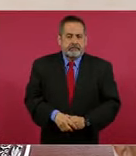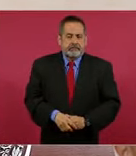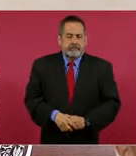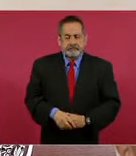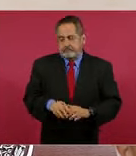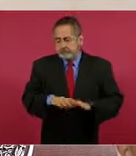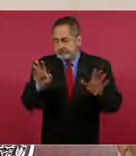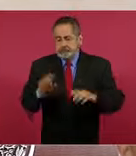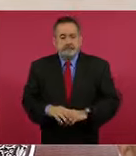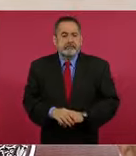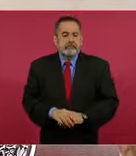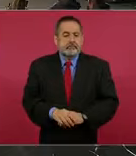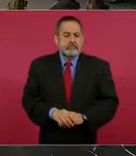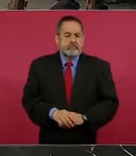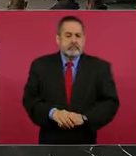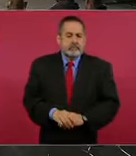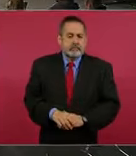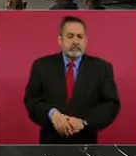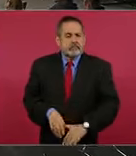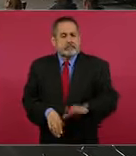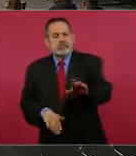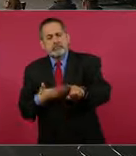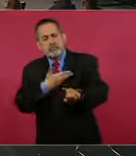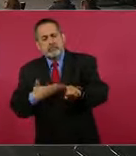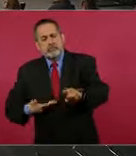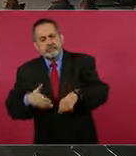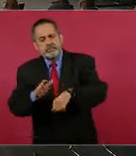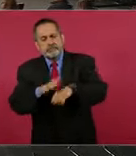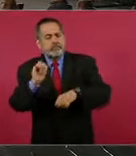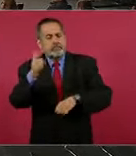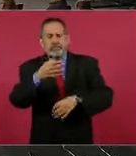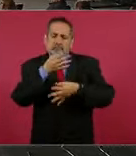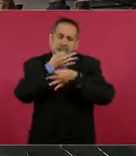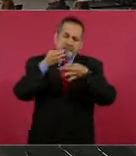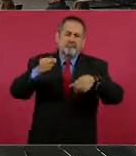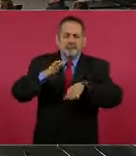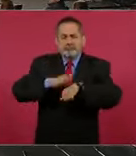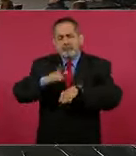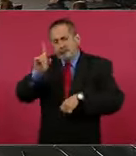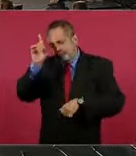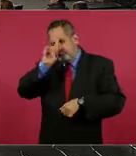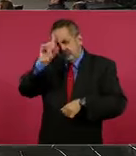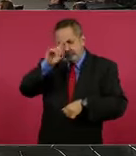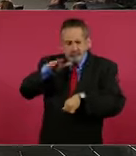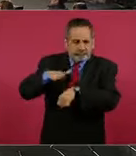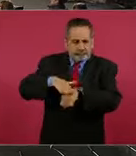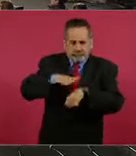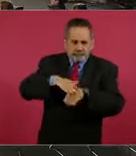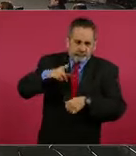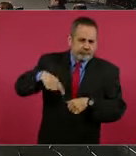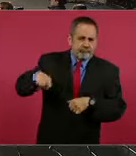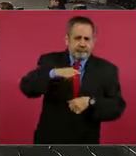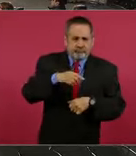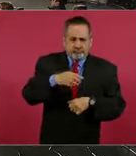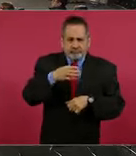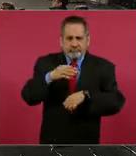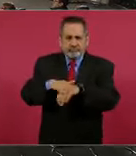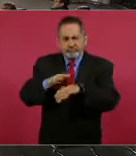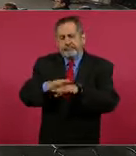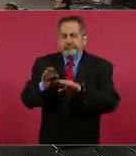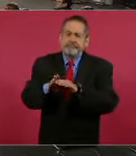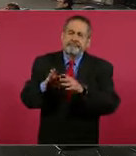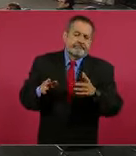Pero bueno. Y con este panorama, presidente, ¿algún mensaje o consejo específico que le pudiera dar, pues sobre todo pensando